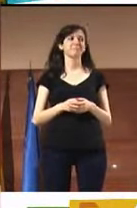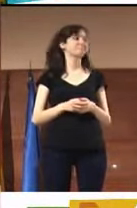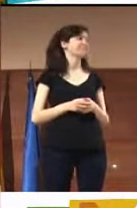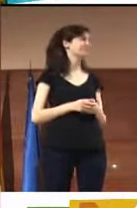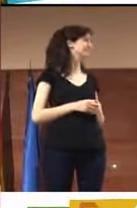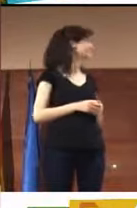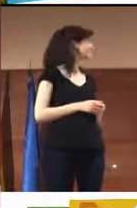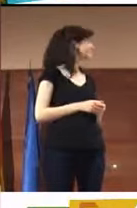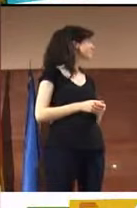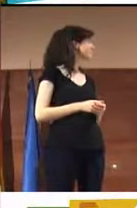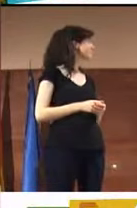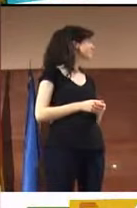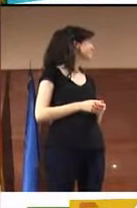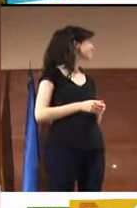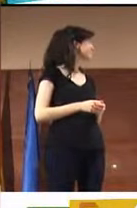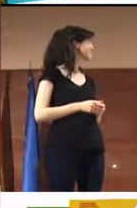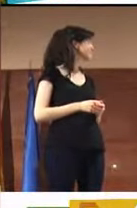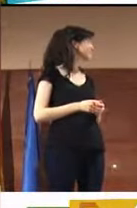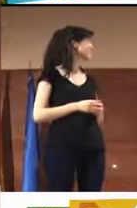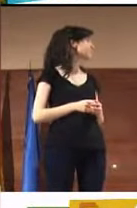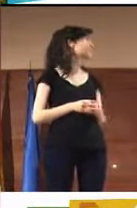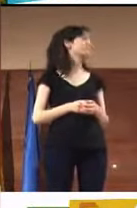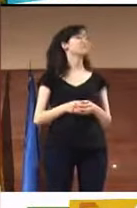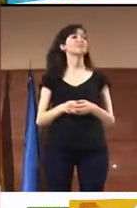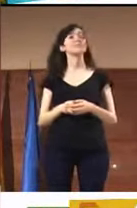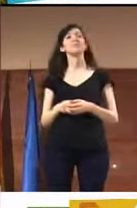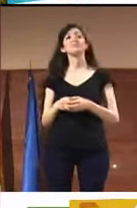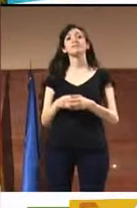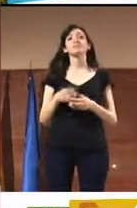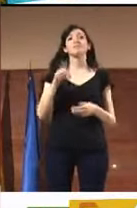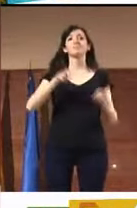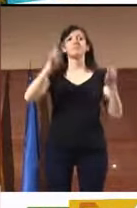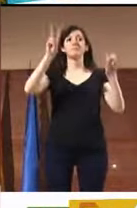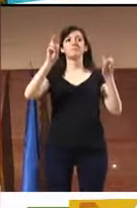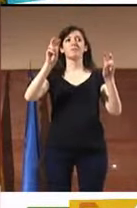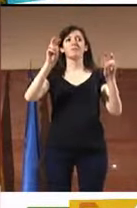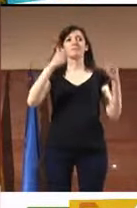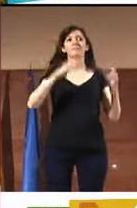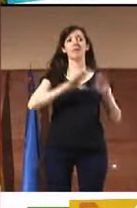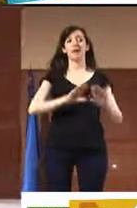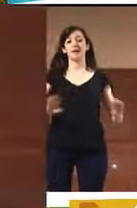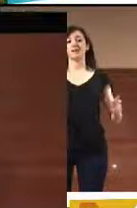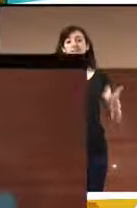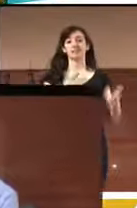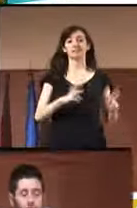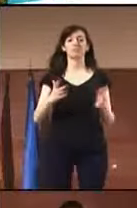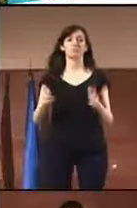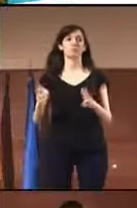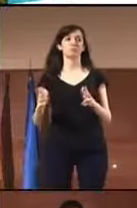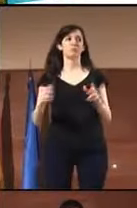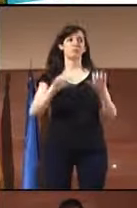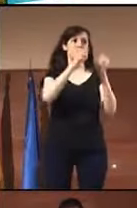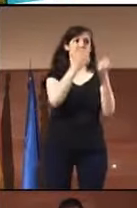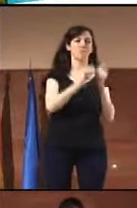Otra de las opciones es el tema de asientos. Hay variedad de formas y tamaños, lo que os decía. Podemos